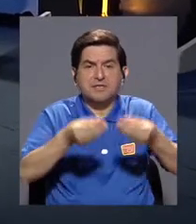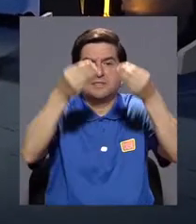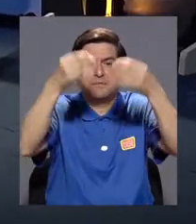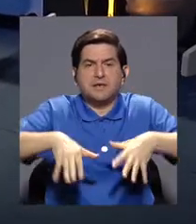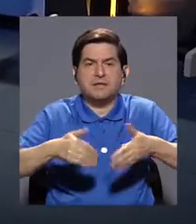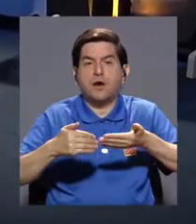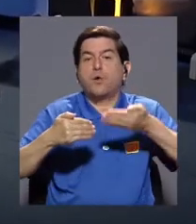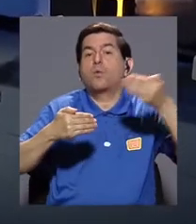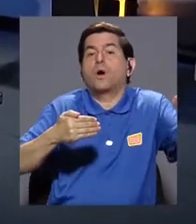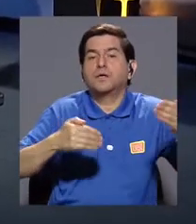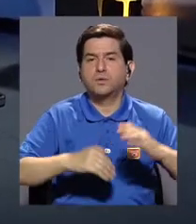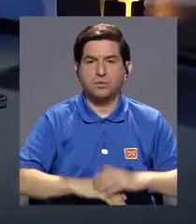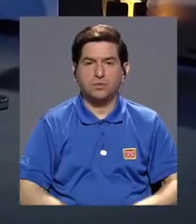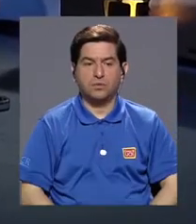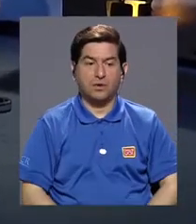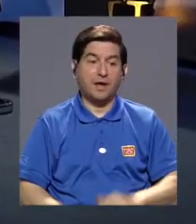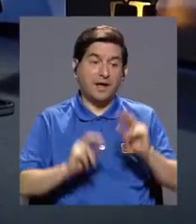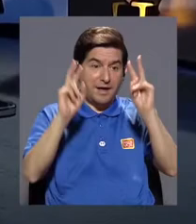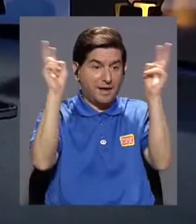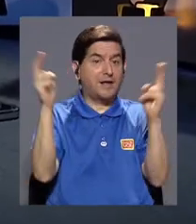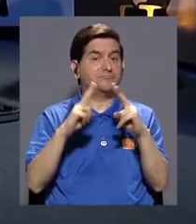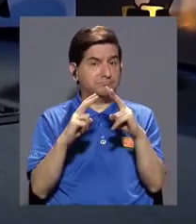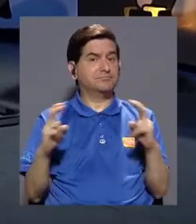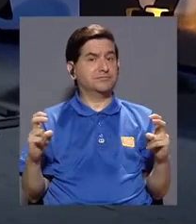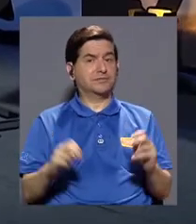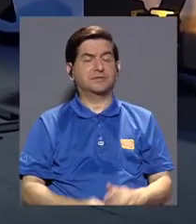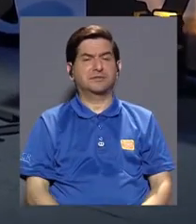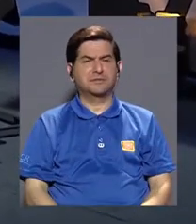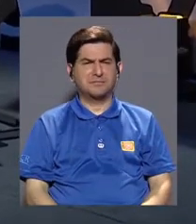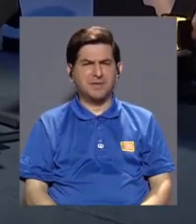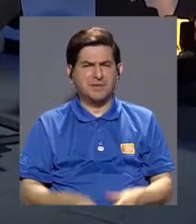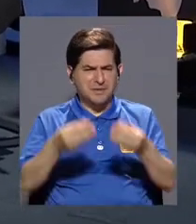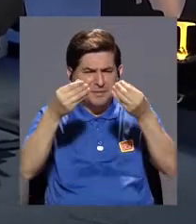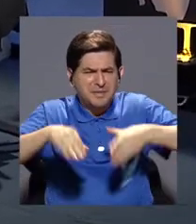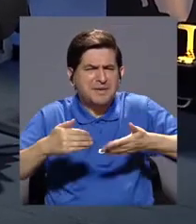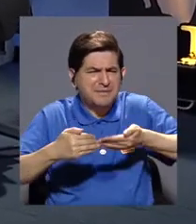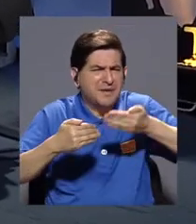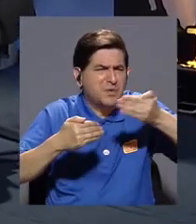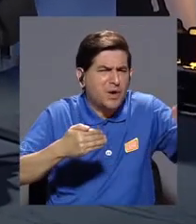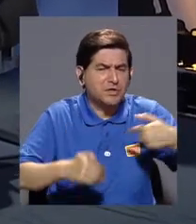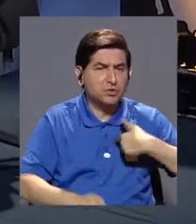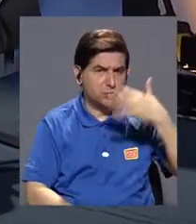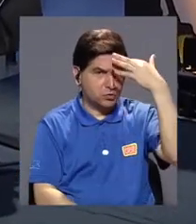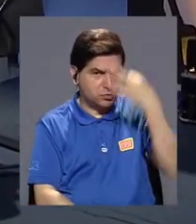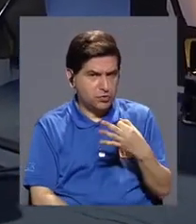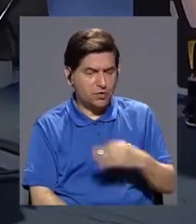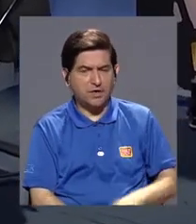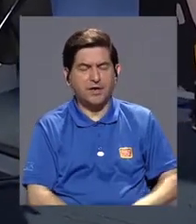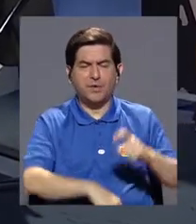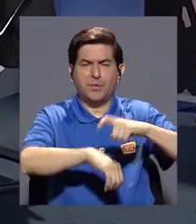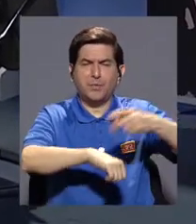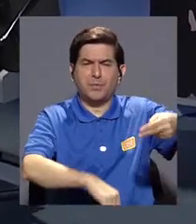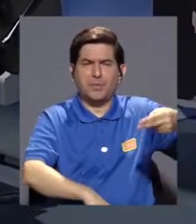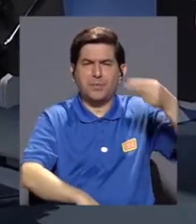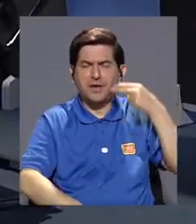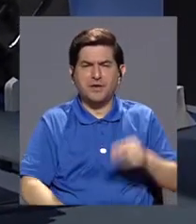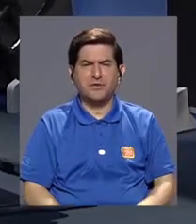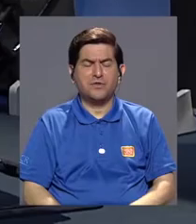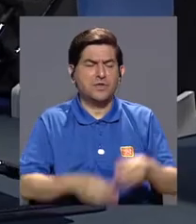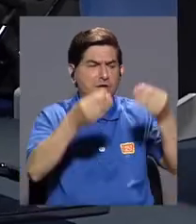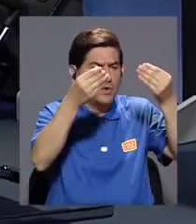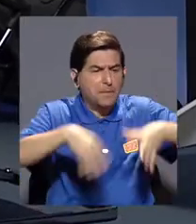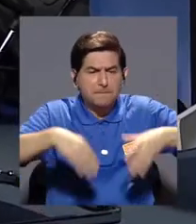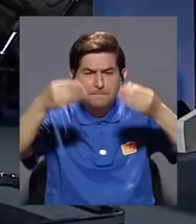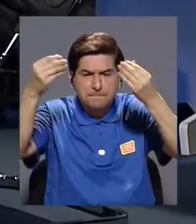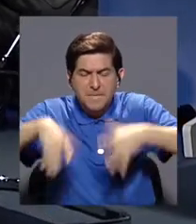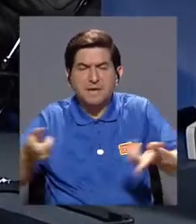se perdió? Ese es un tema. ¿Cuándo se perdió eso? Yo creo que el periodo histórico en el que esas